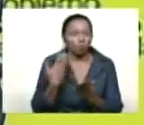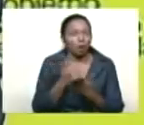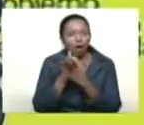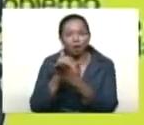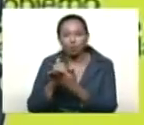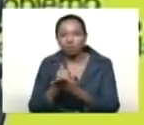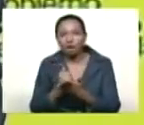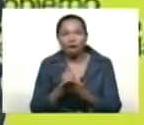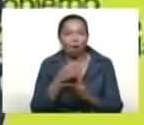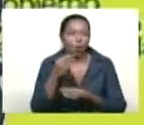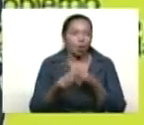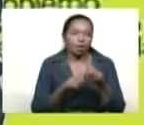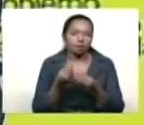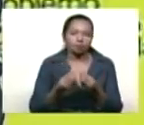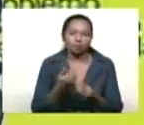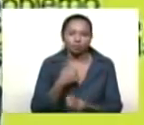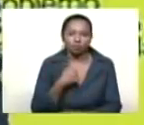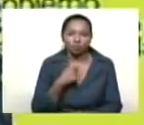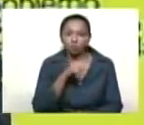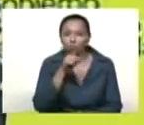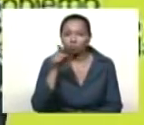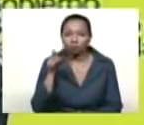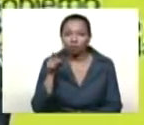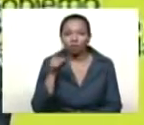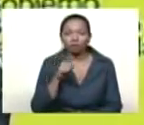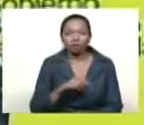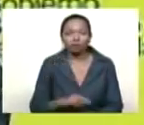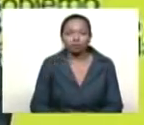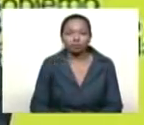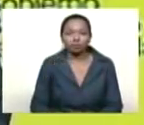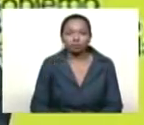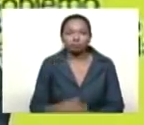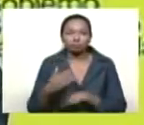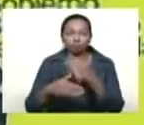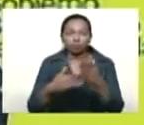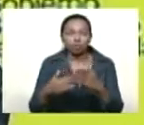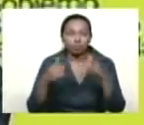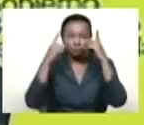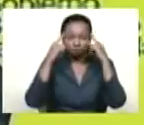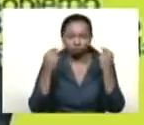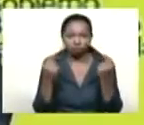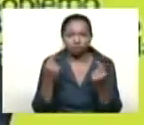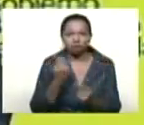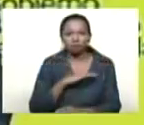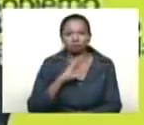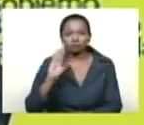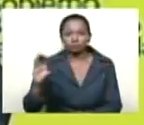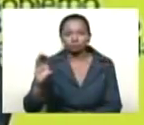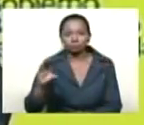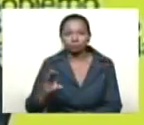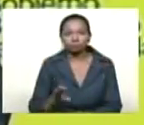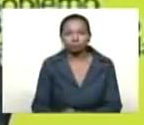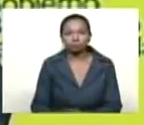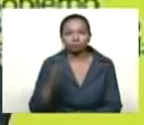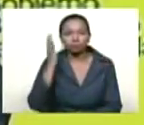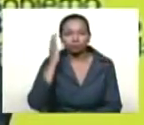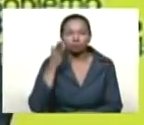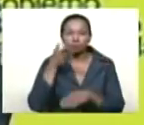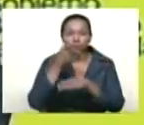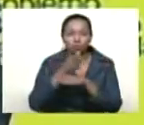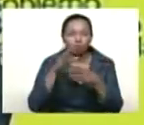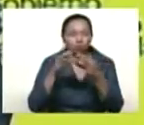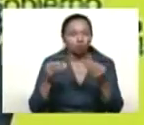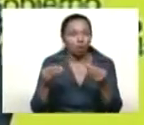haré para que ustedes, profesionales de la patria, médicos y médicas, que salen a darle